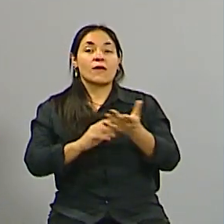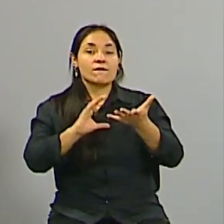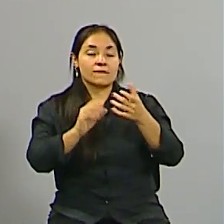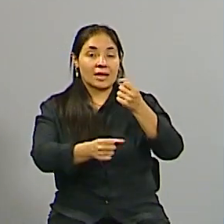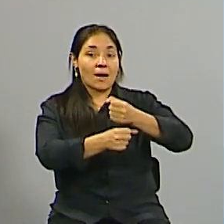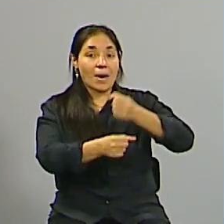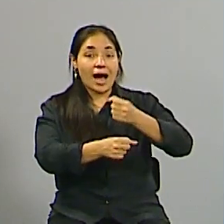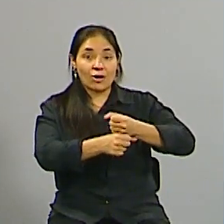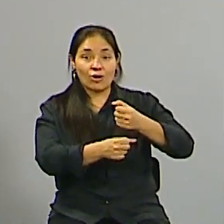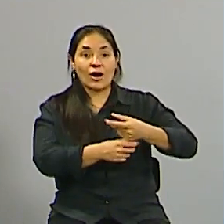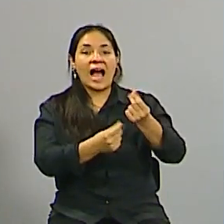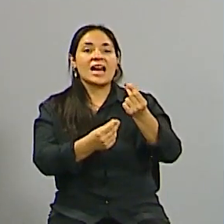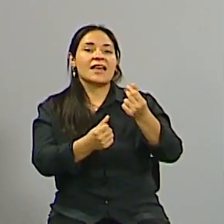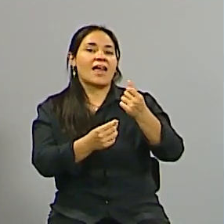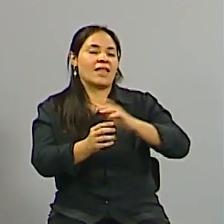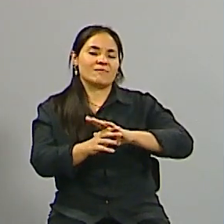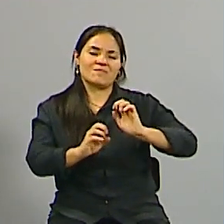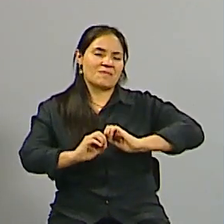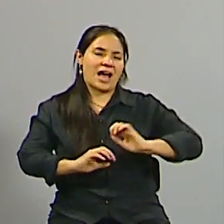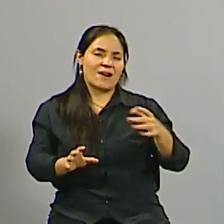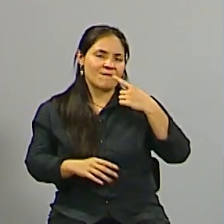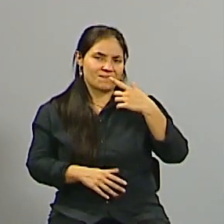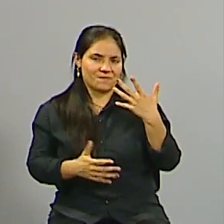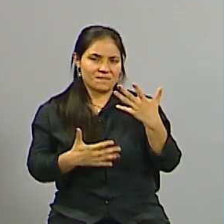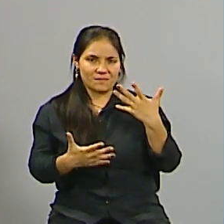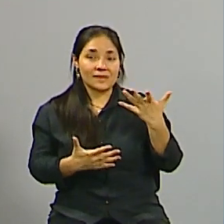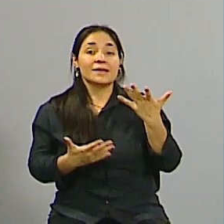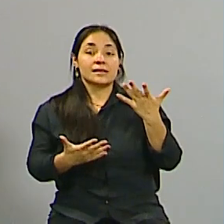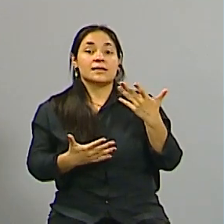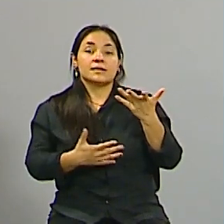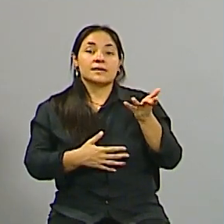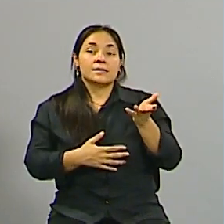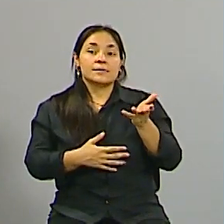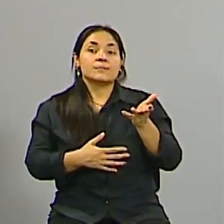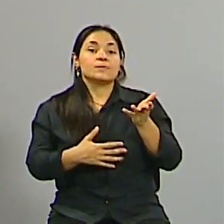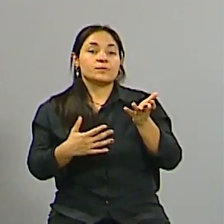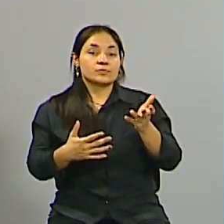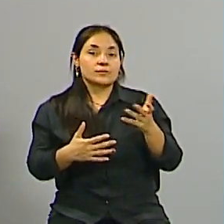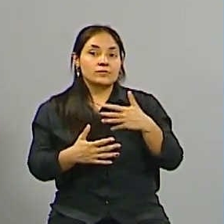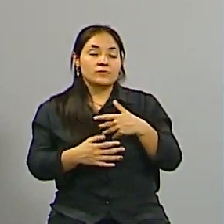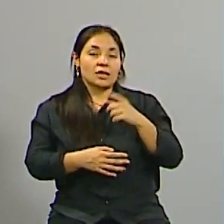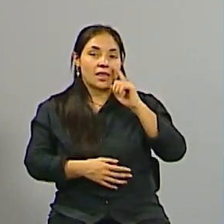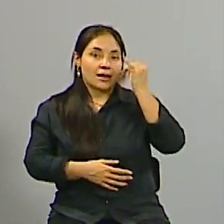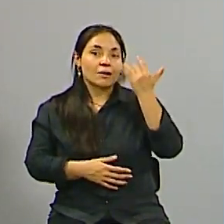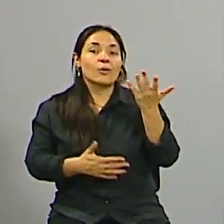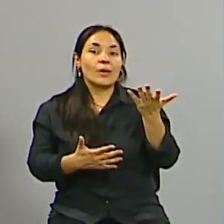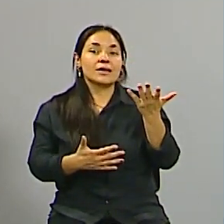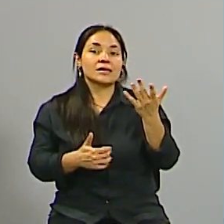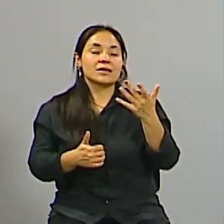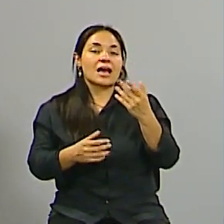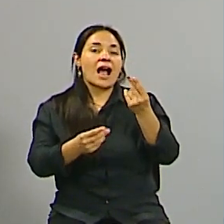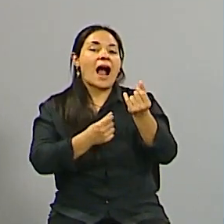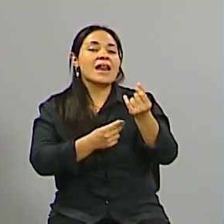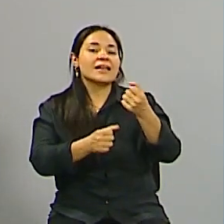del empleo está en caída libre. Claro. Entonces, vos podés ver muchas dimensiones de la calidad